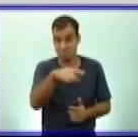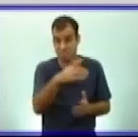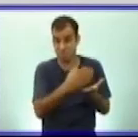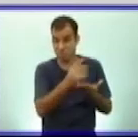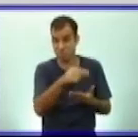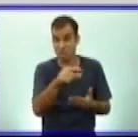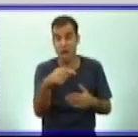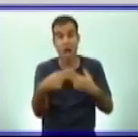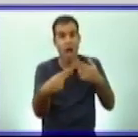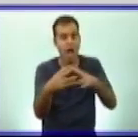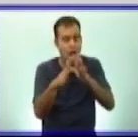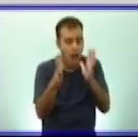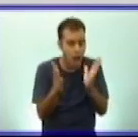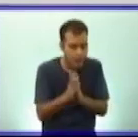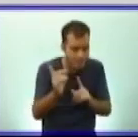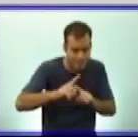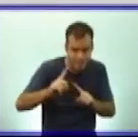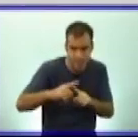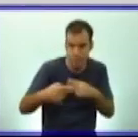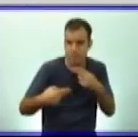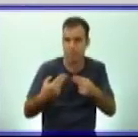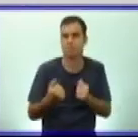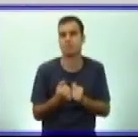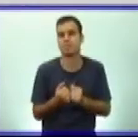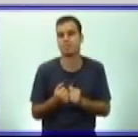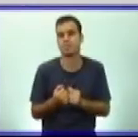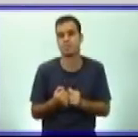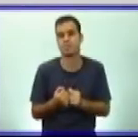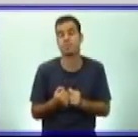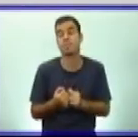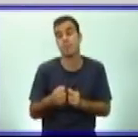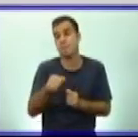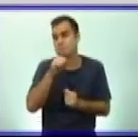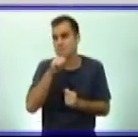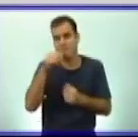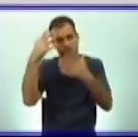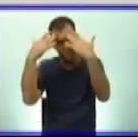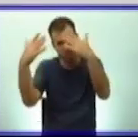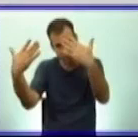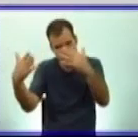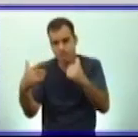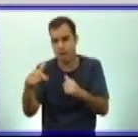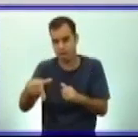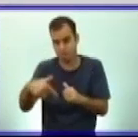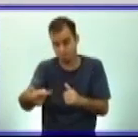acciones. A las madres las felicitamos por